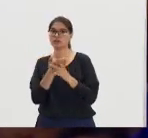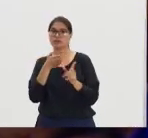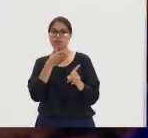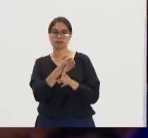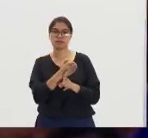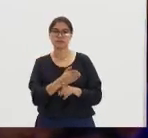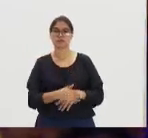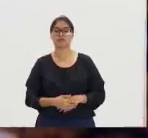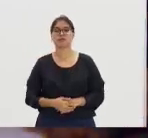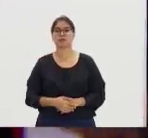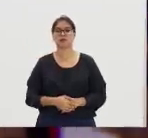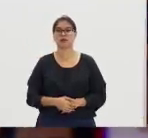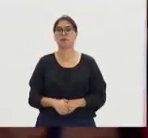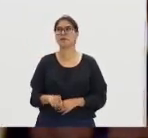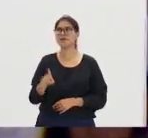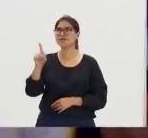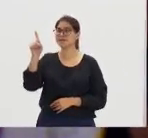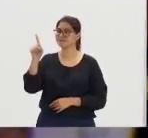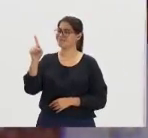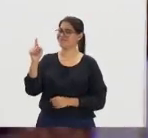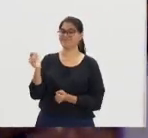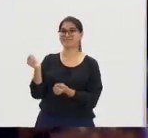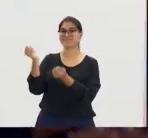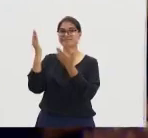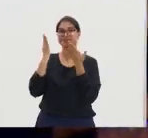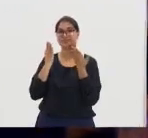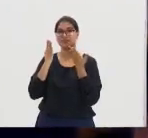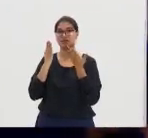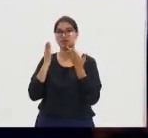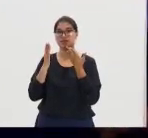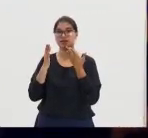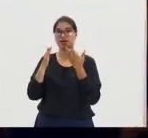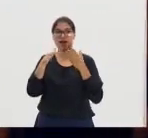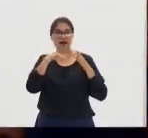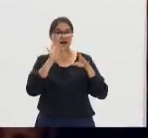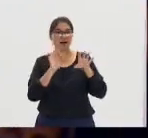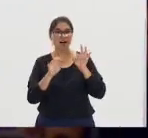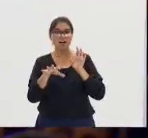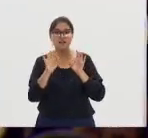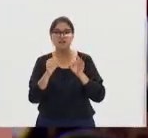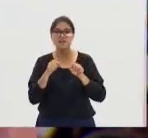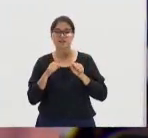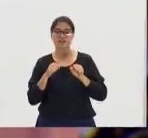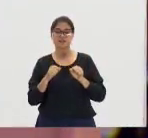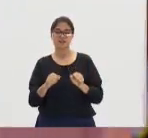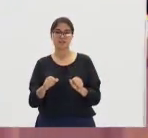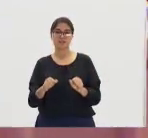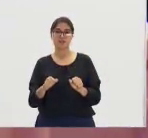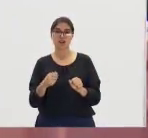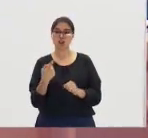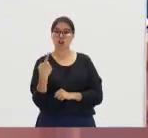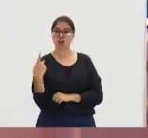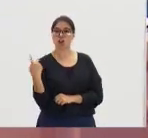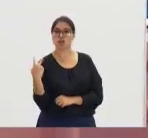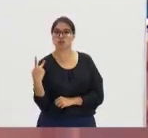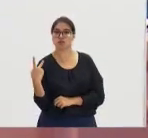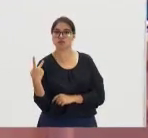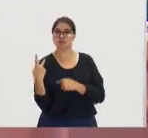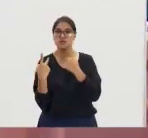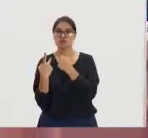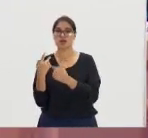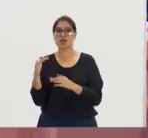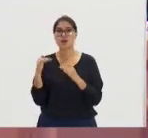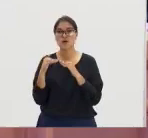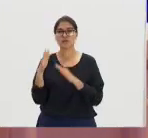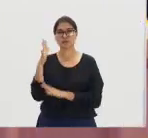Y el Señor, qué bendición. Que aunque nos muramos hoy los dos, la semilla que ha quedado